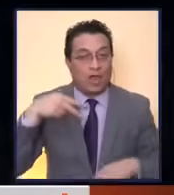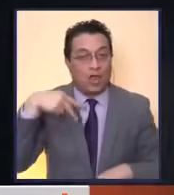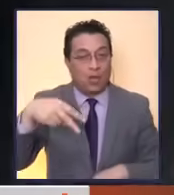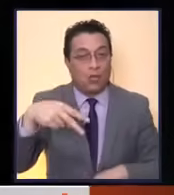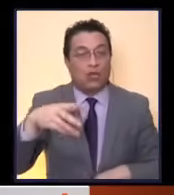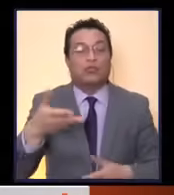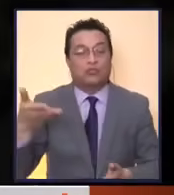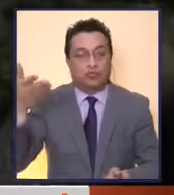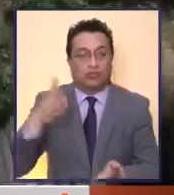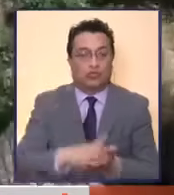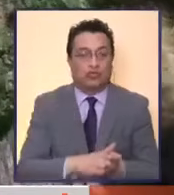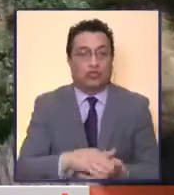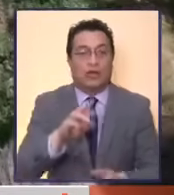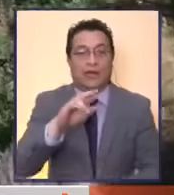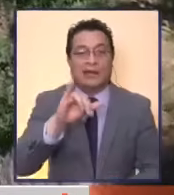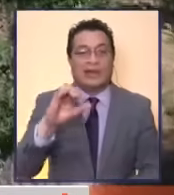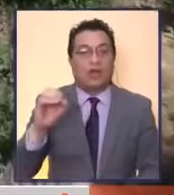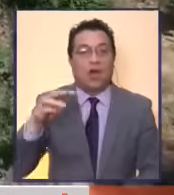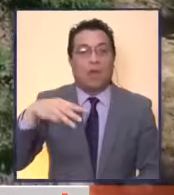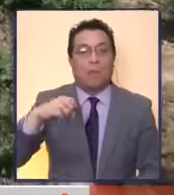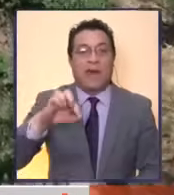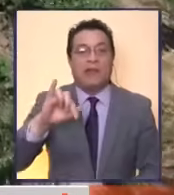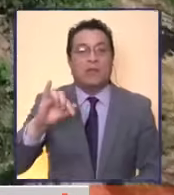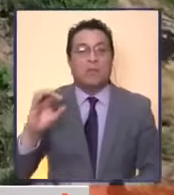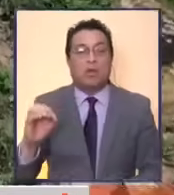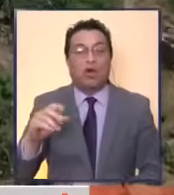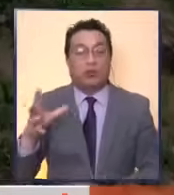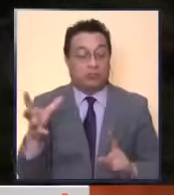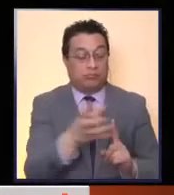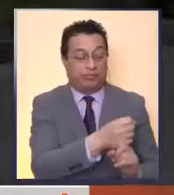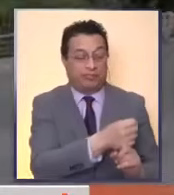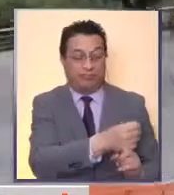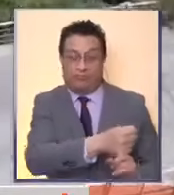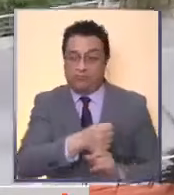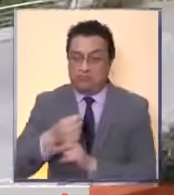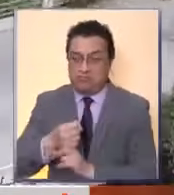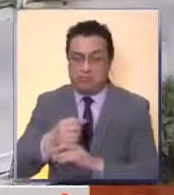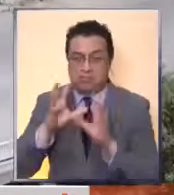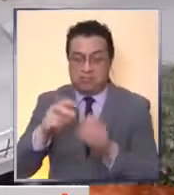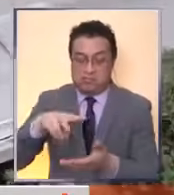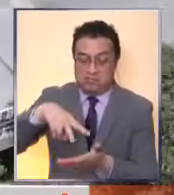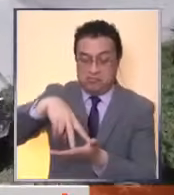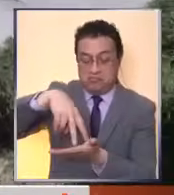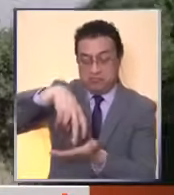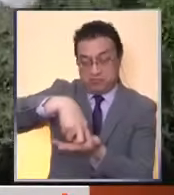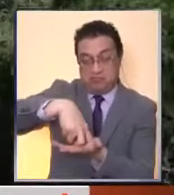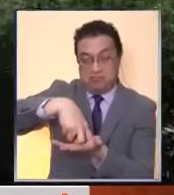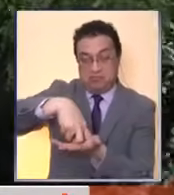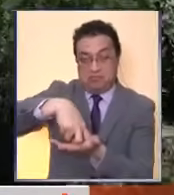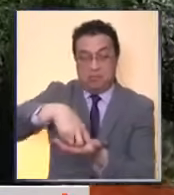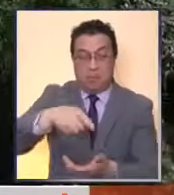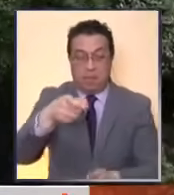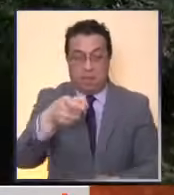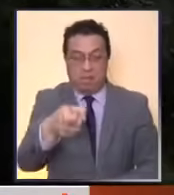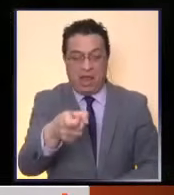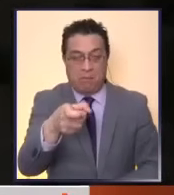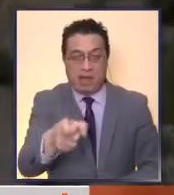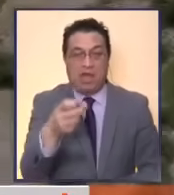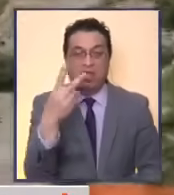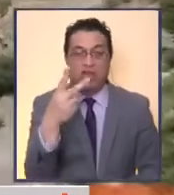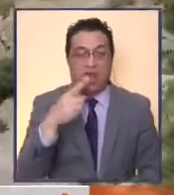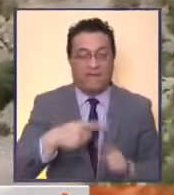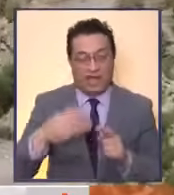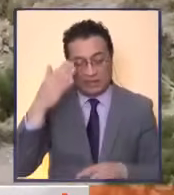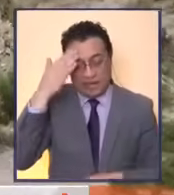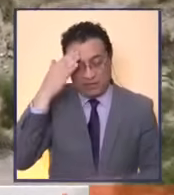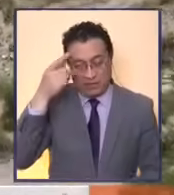muerto en la ribera del río Maipo. Lo secuestraron, lo llevaron hasta allá, lo arrodillaron y le dispararon al menos 2 veces en su